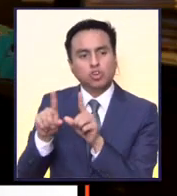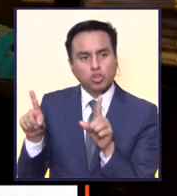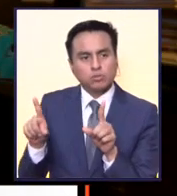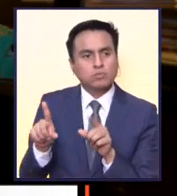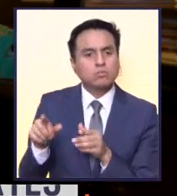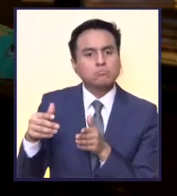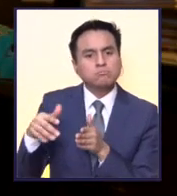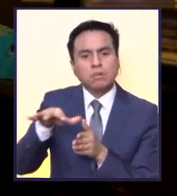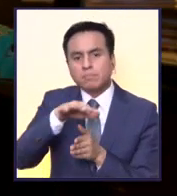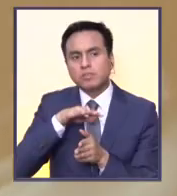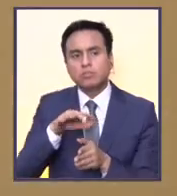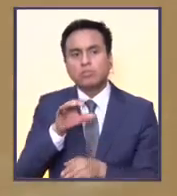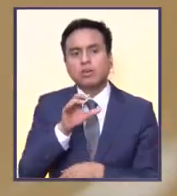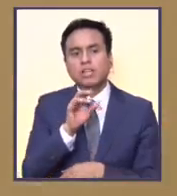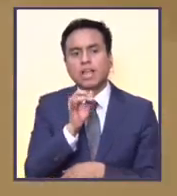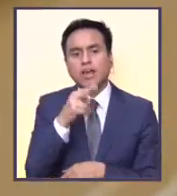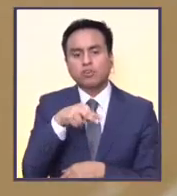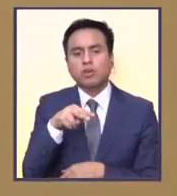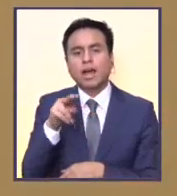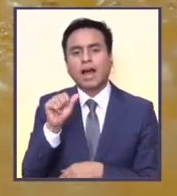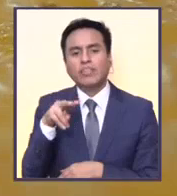menos, Ricardo Lyon con Andrés Bello.